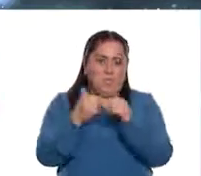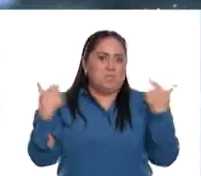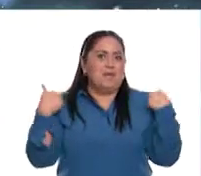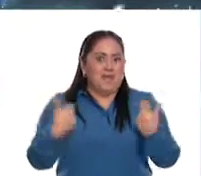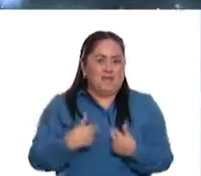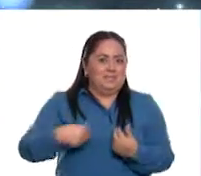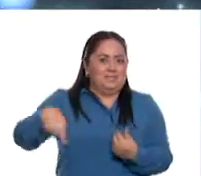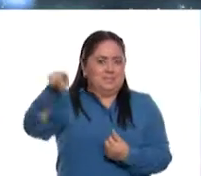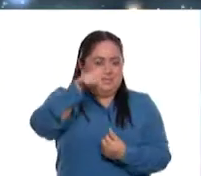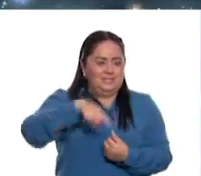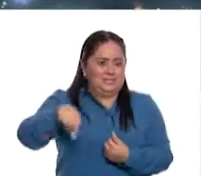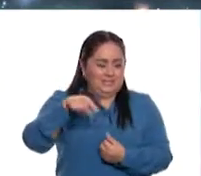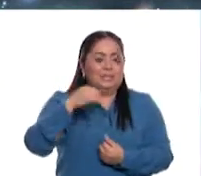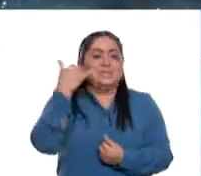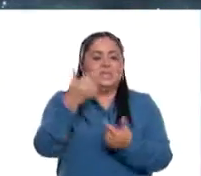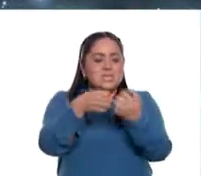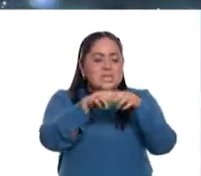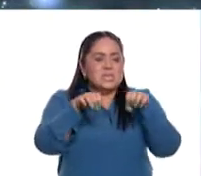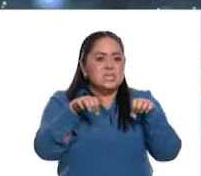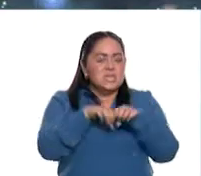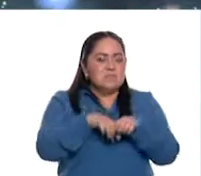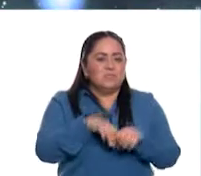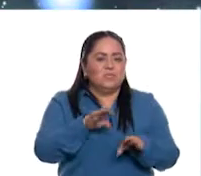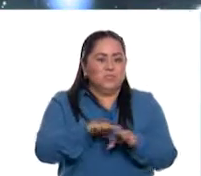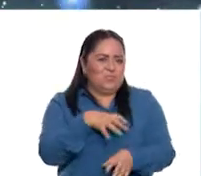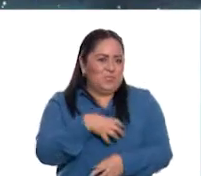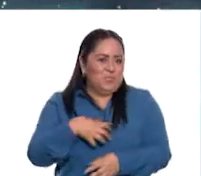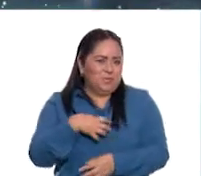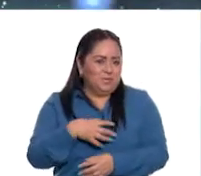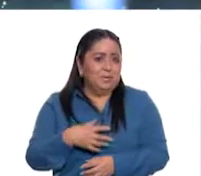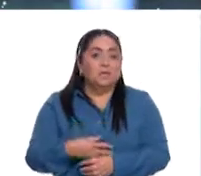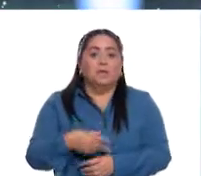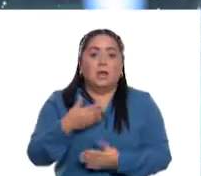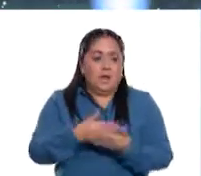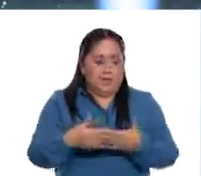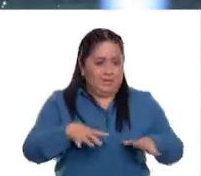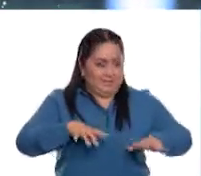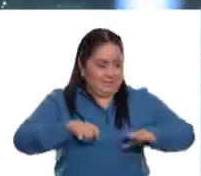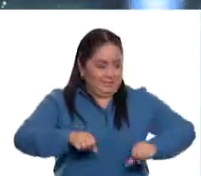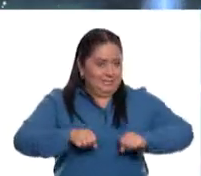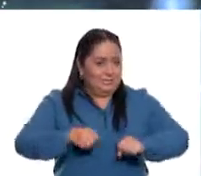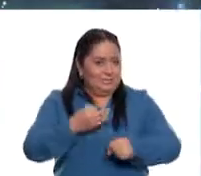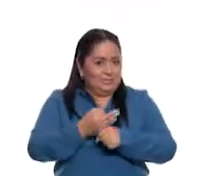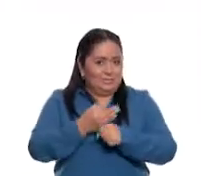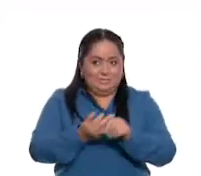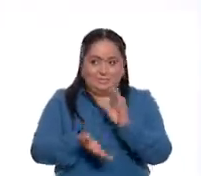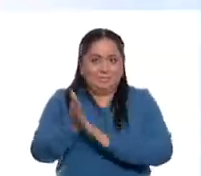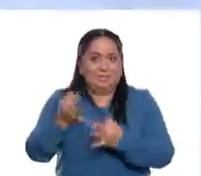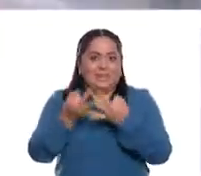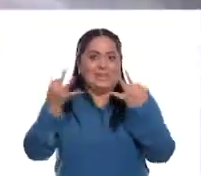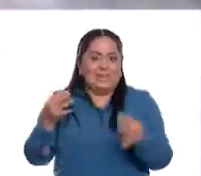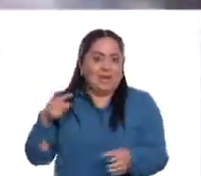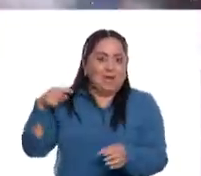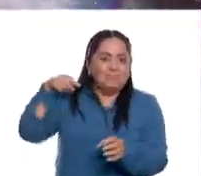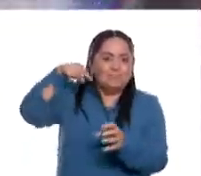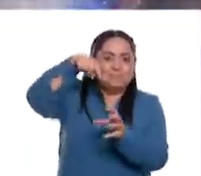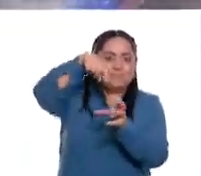de la tripulación S y el equipo superentusiasta. ¡Sujétate de algo, pues vamos llegando a la Tierra!